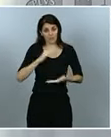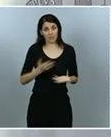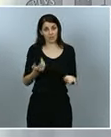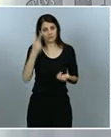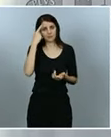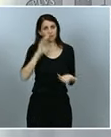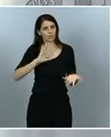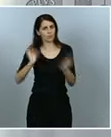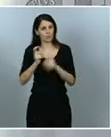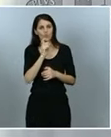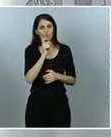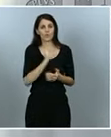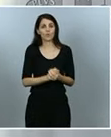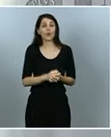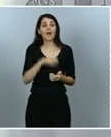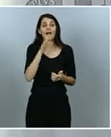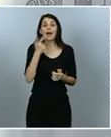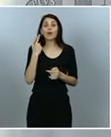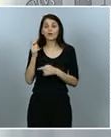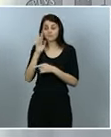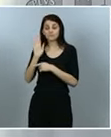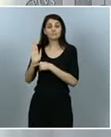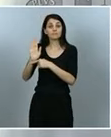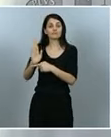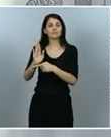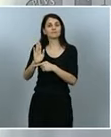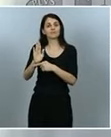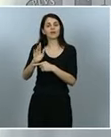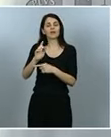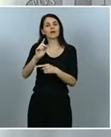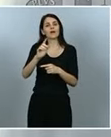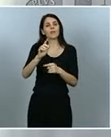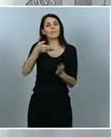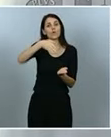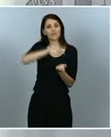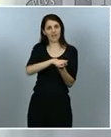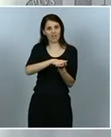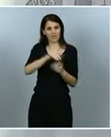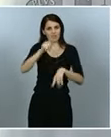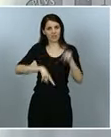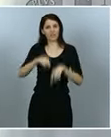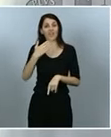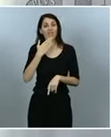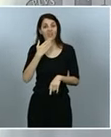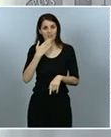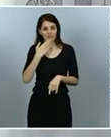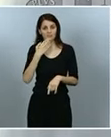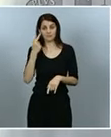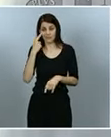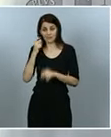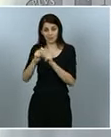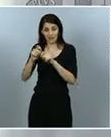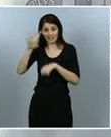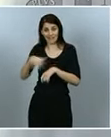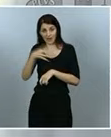la mortalidad, la letalidad por grupo de edad. Si podéis, esta tabla que vemos aquí. Esta